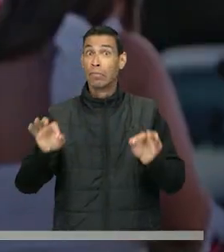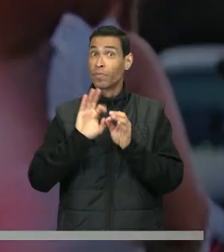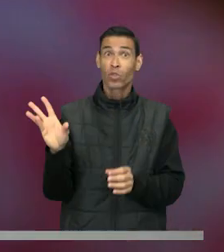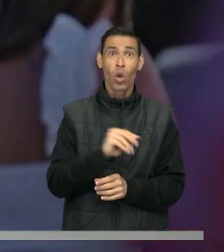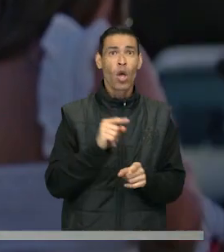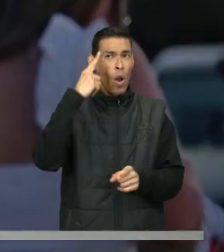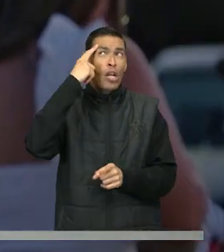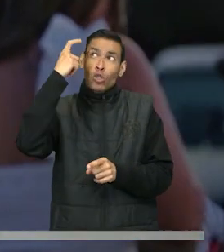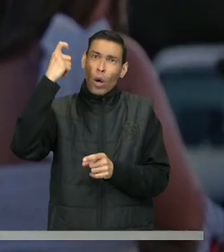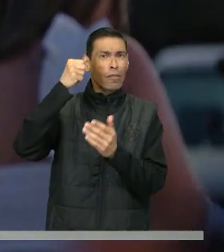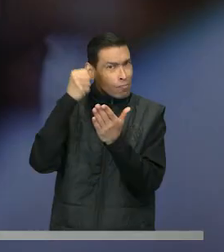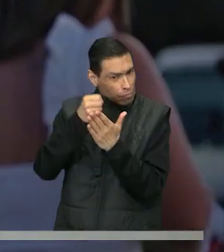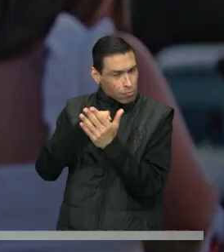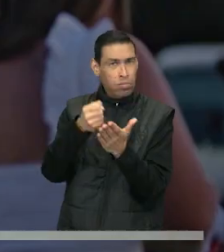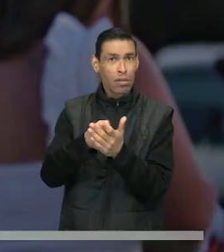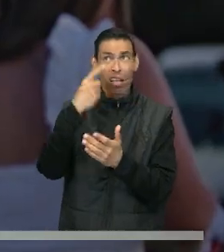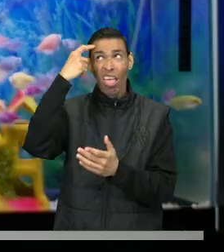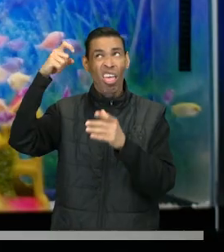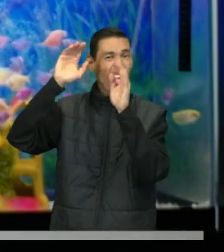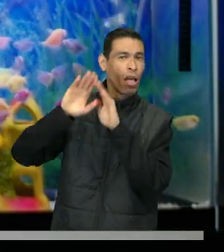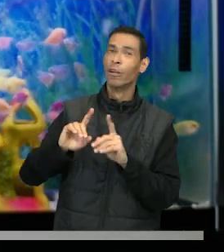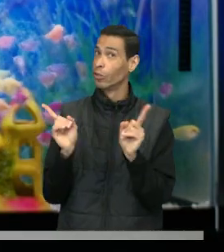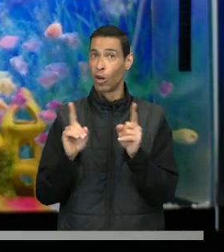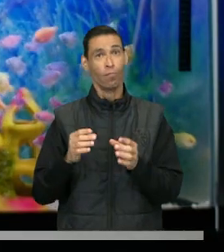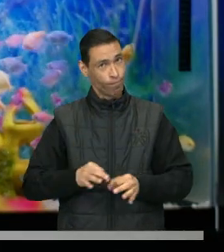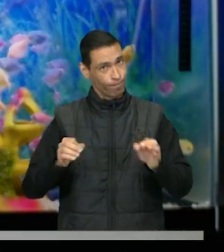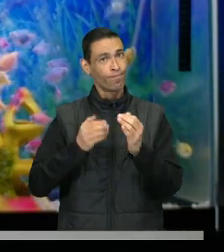tenemos nosotros por salir adelante.